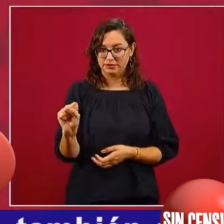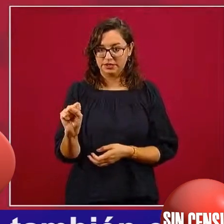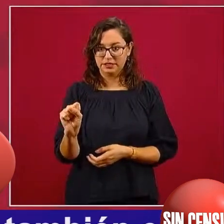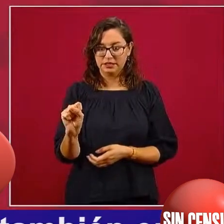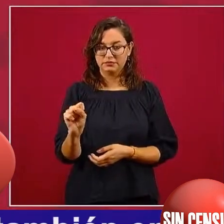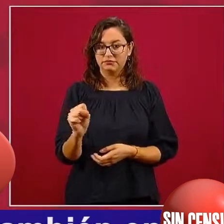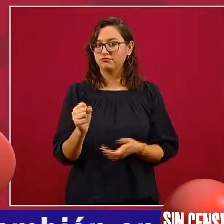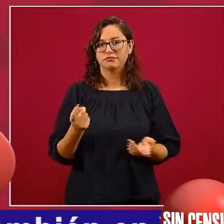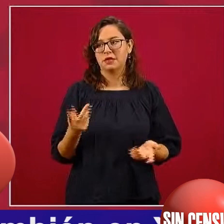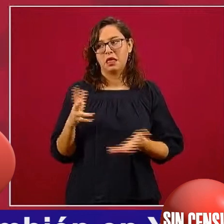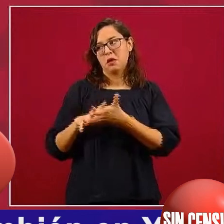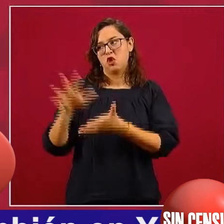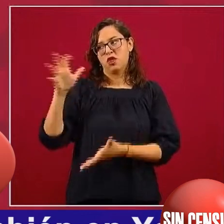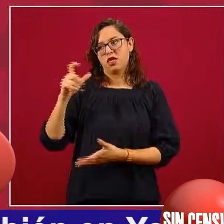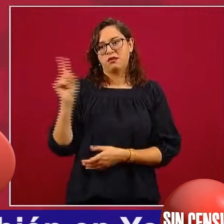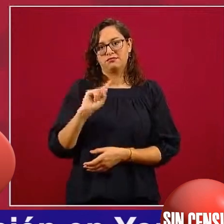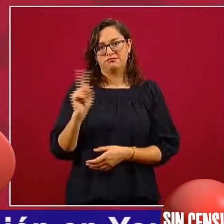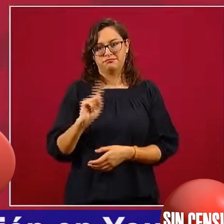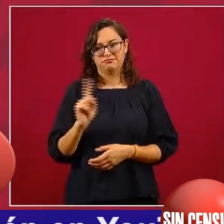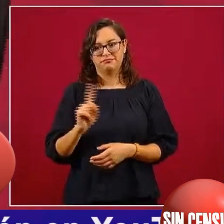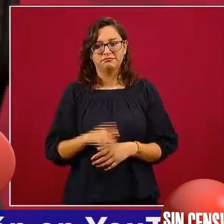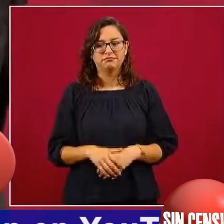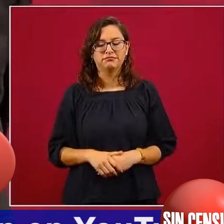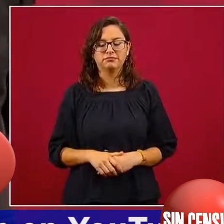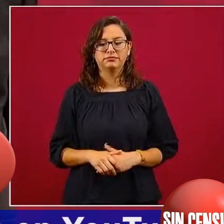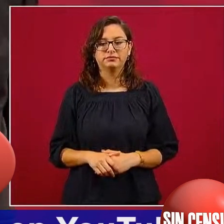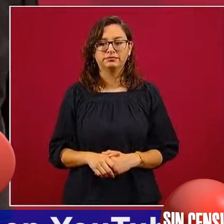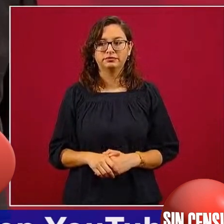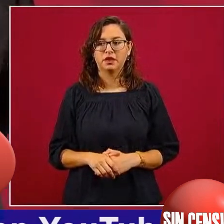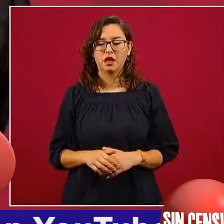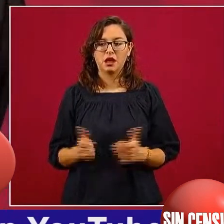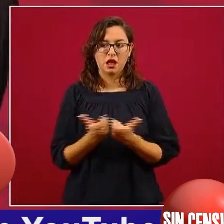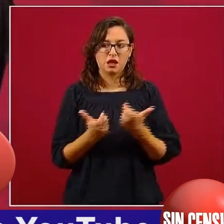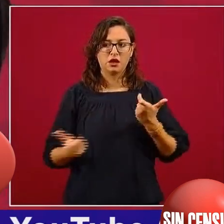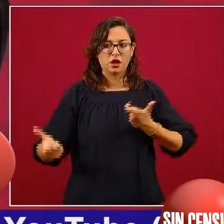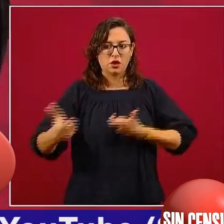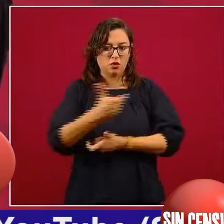no es toda la población, estamos hablando de la economía formal.